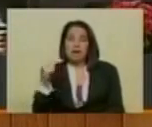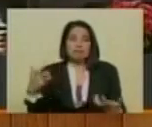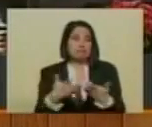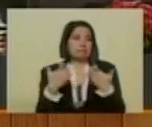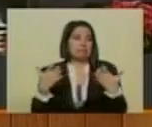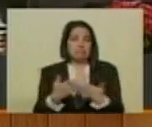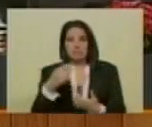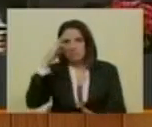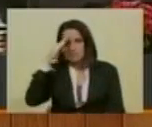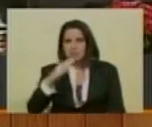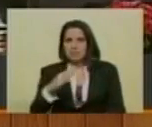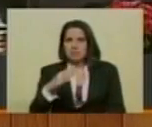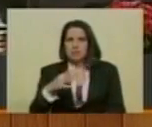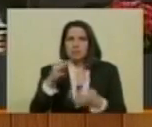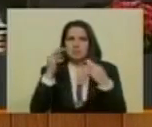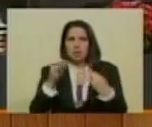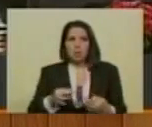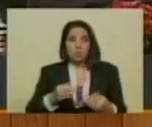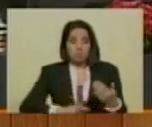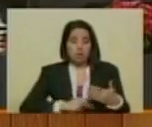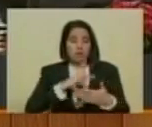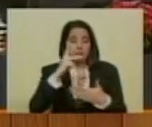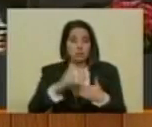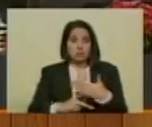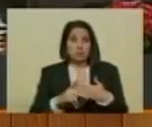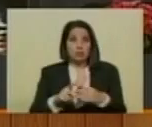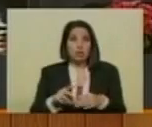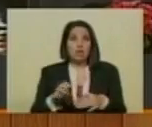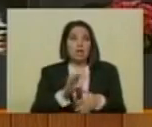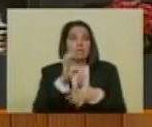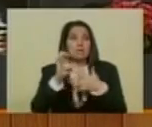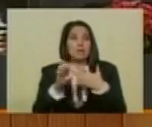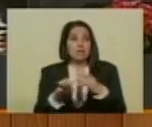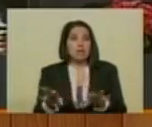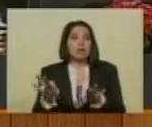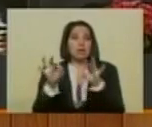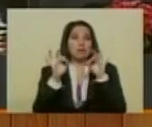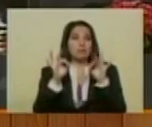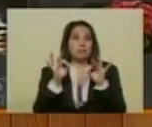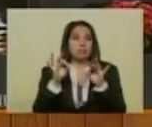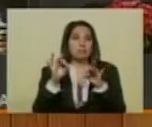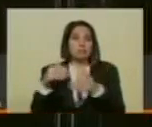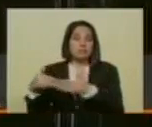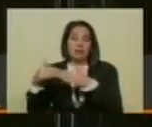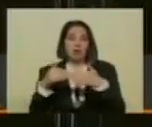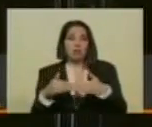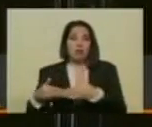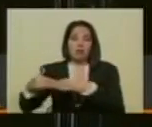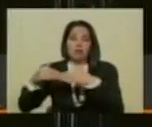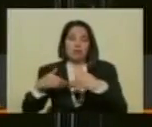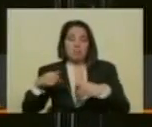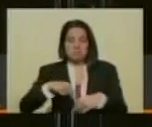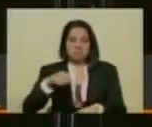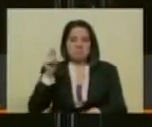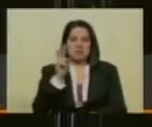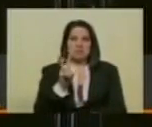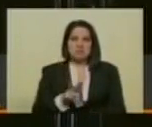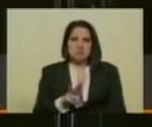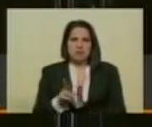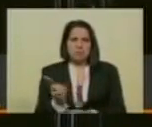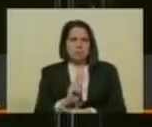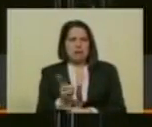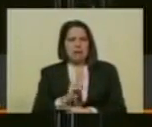Seguros estaban los planificadores estratégicos del Pentágono que Venezuela, más